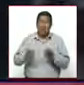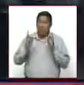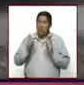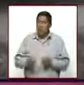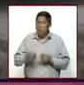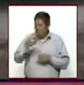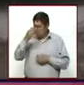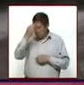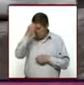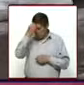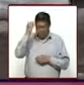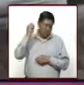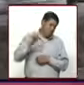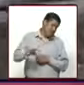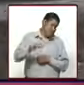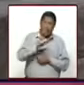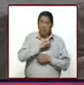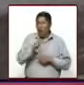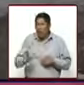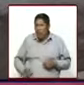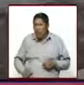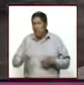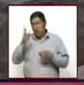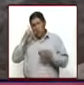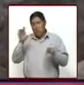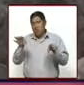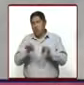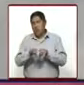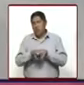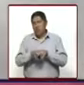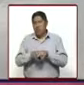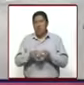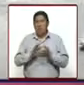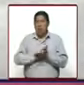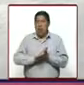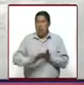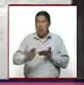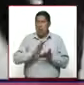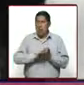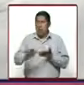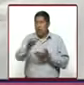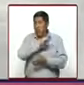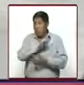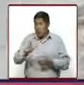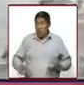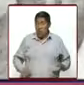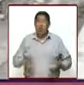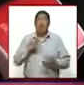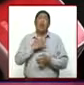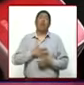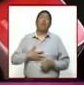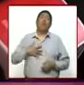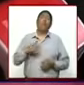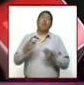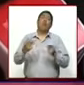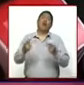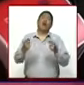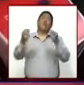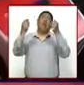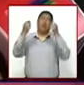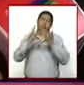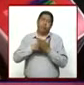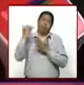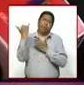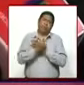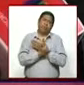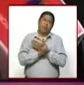es negligencia de la alcaldía o de las empresas contratadas. Eso que sea que el alcalde, si lo ve esta nota, que lo aceleren los proyectos, porque